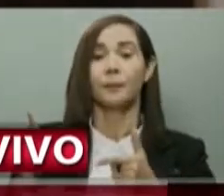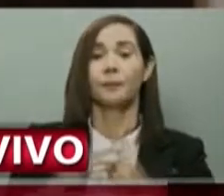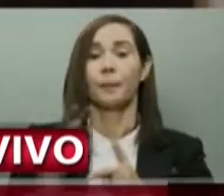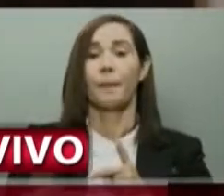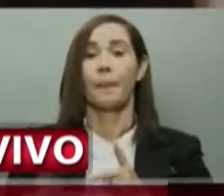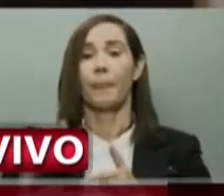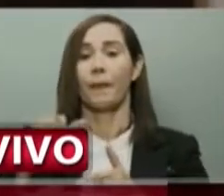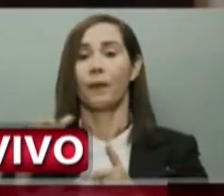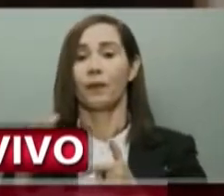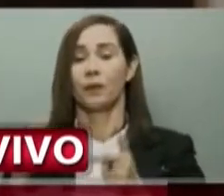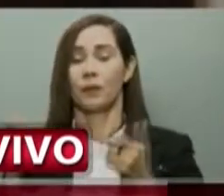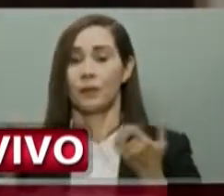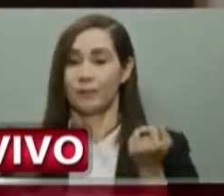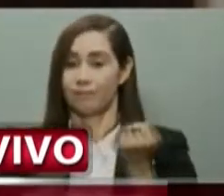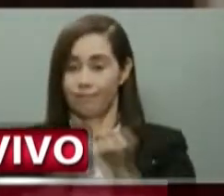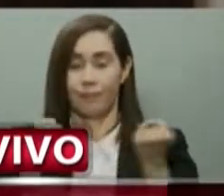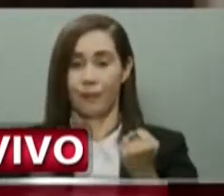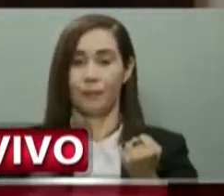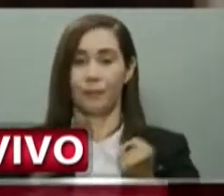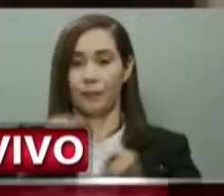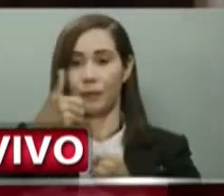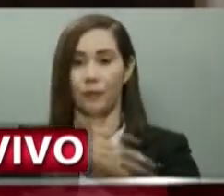nosotros es bastante fuerte.